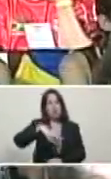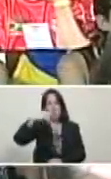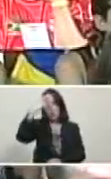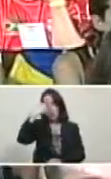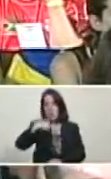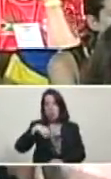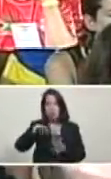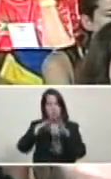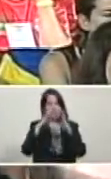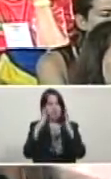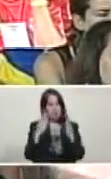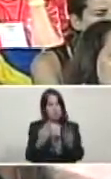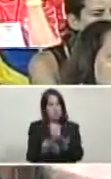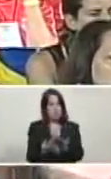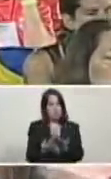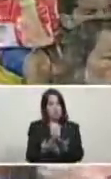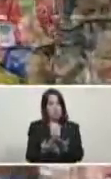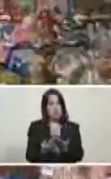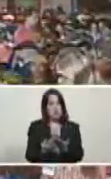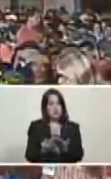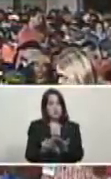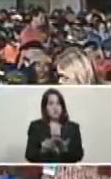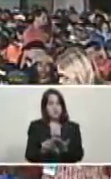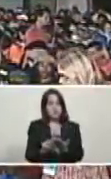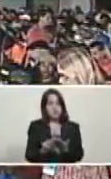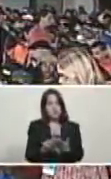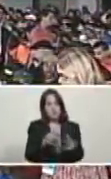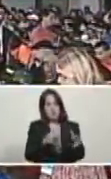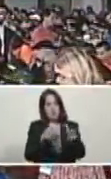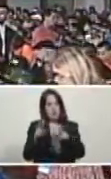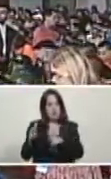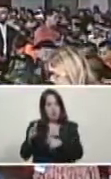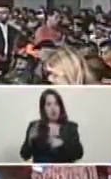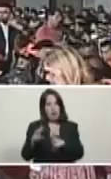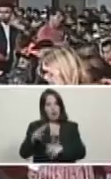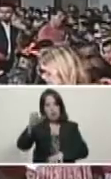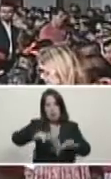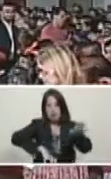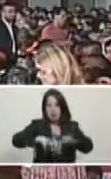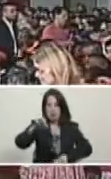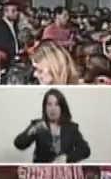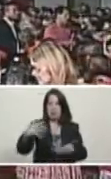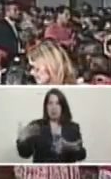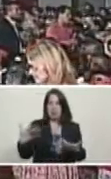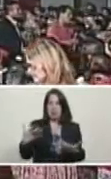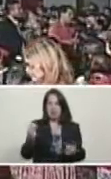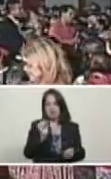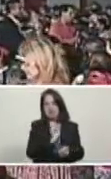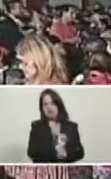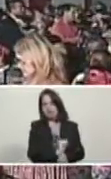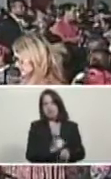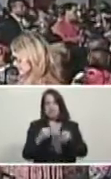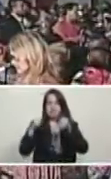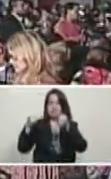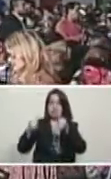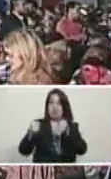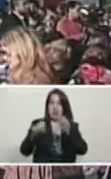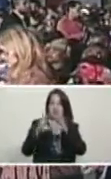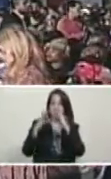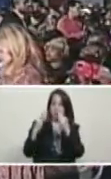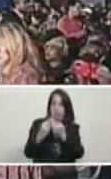los persiguen peor que animales y los cazan como los meten en cárceles y separan a las